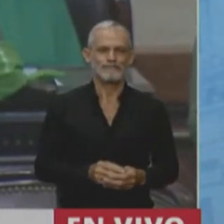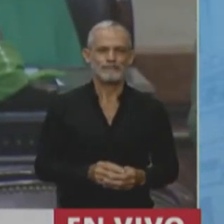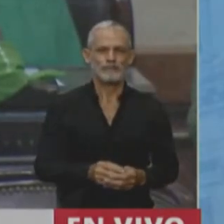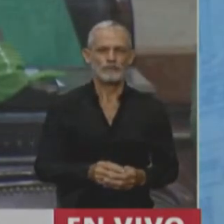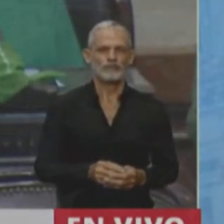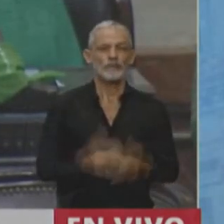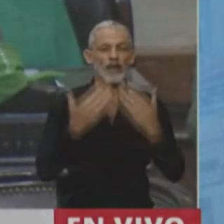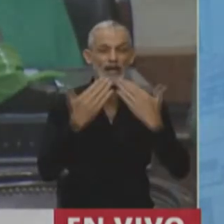Gracias.